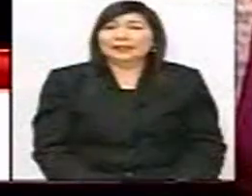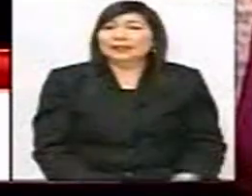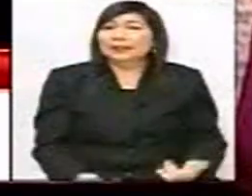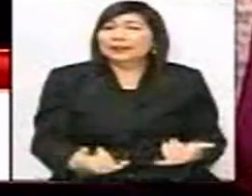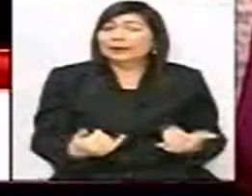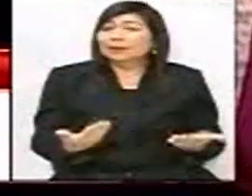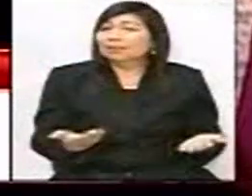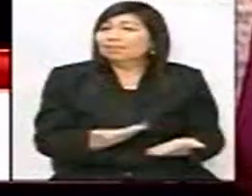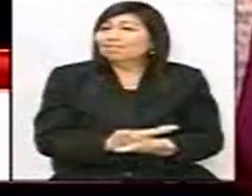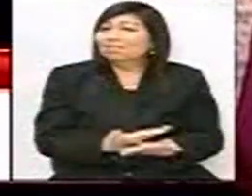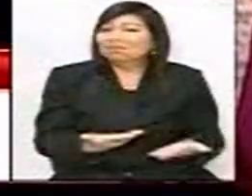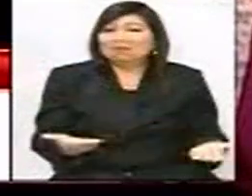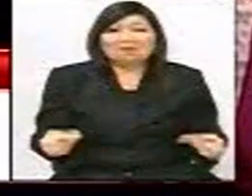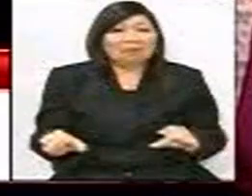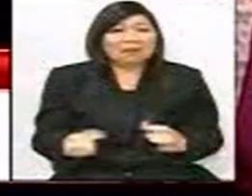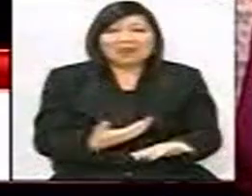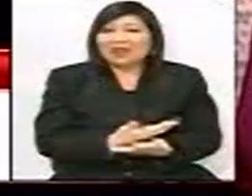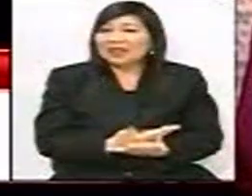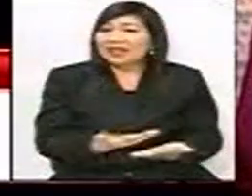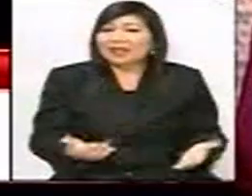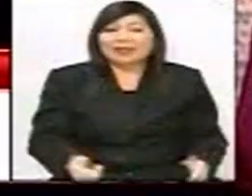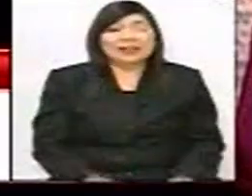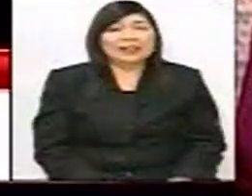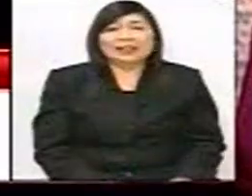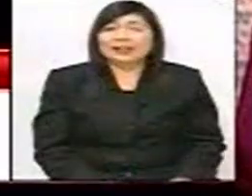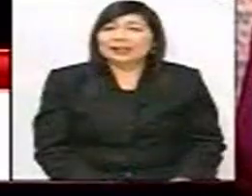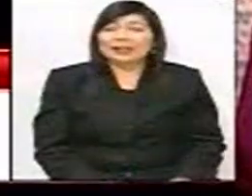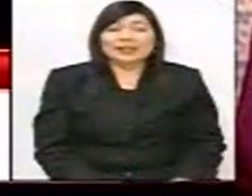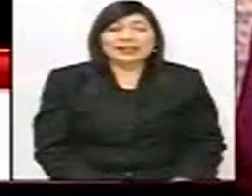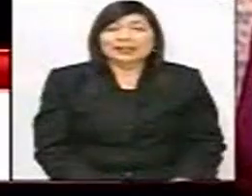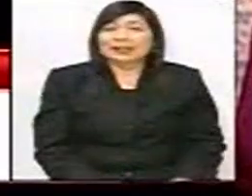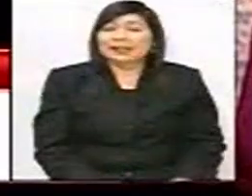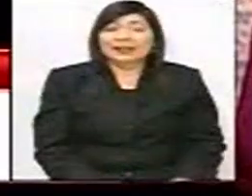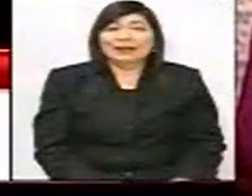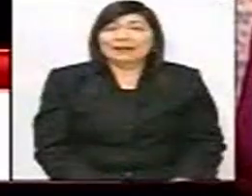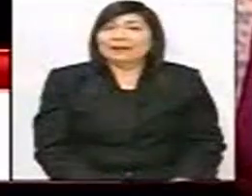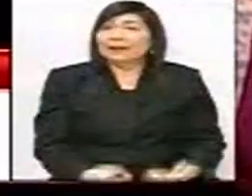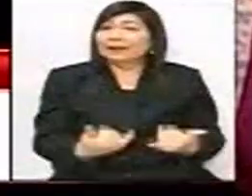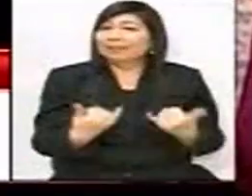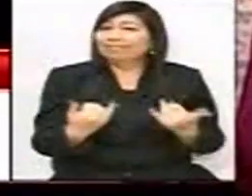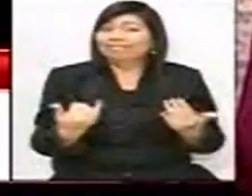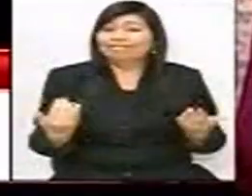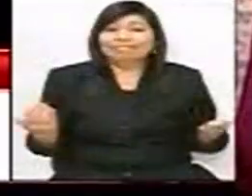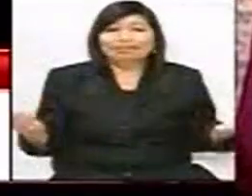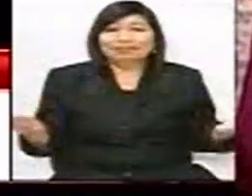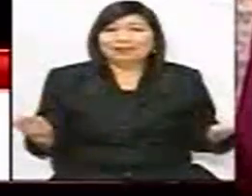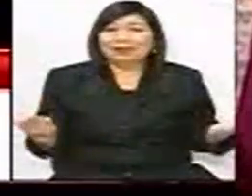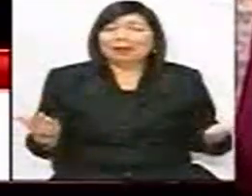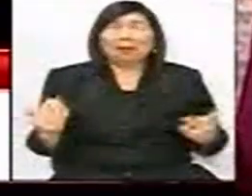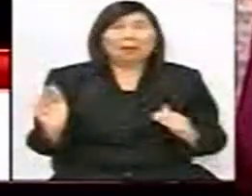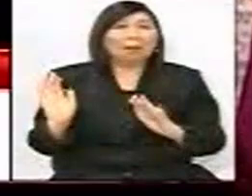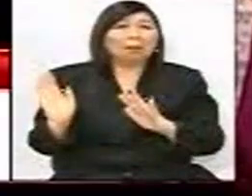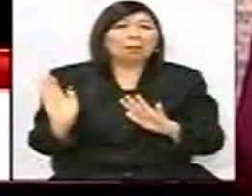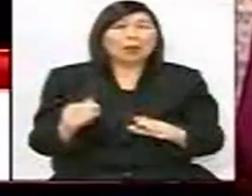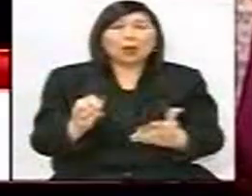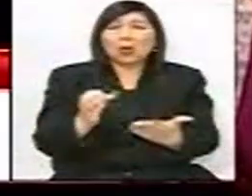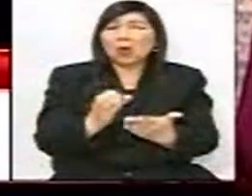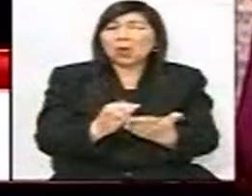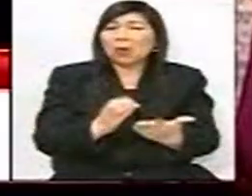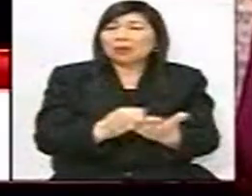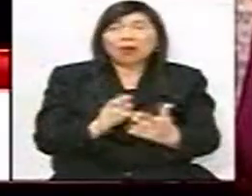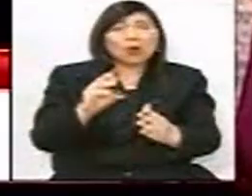eso tampoco se ha hecho nada. Entonces, señor presidente, acá hay vulneraciones al